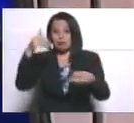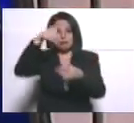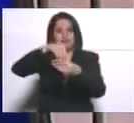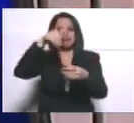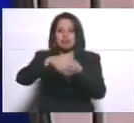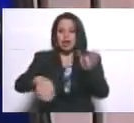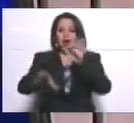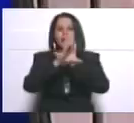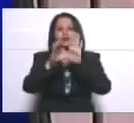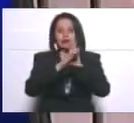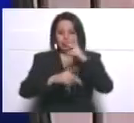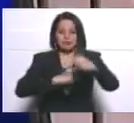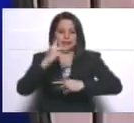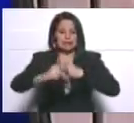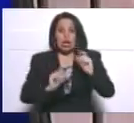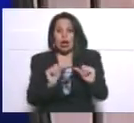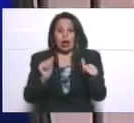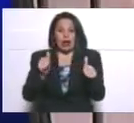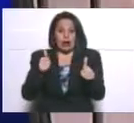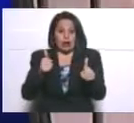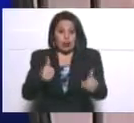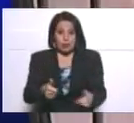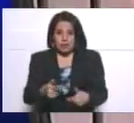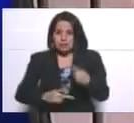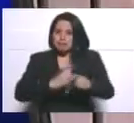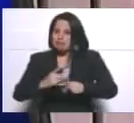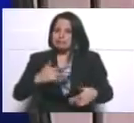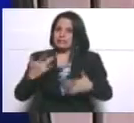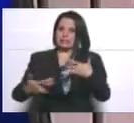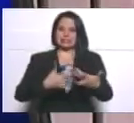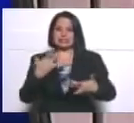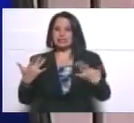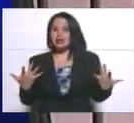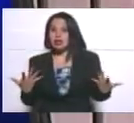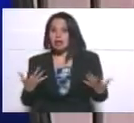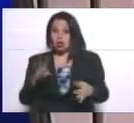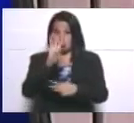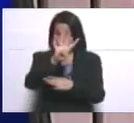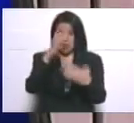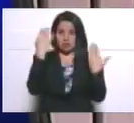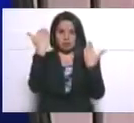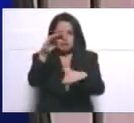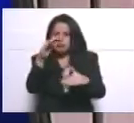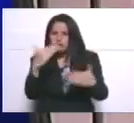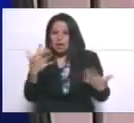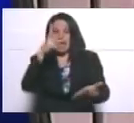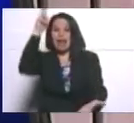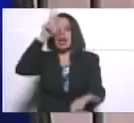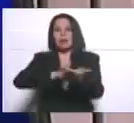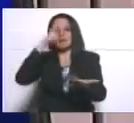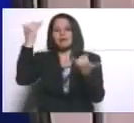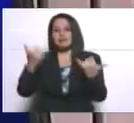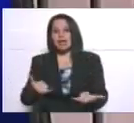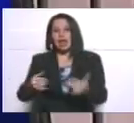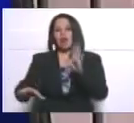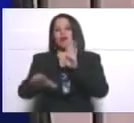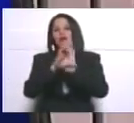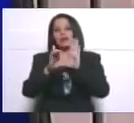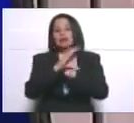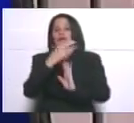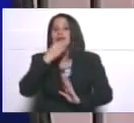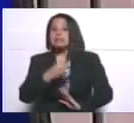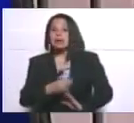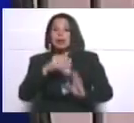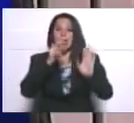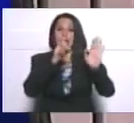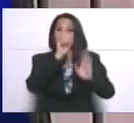constituyente estaba en plena actividad. La cuarta etapa, la aprobación de la constitución en diciembre del